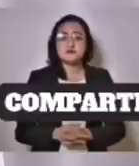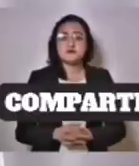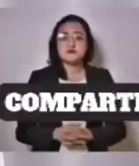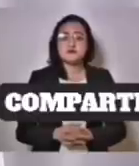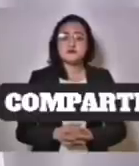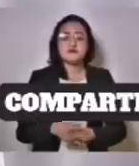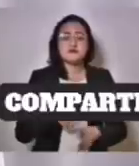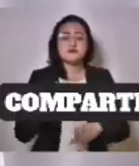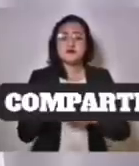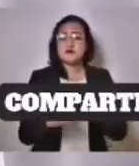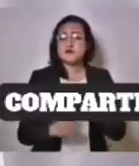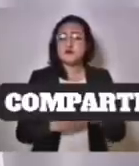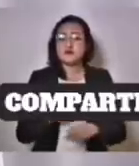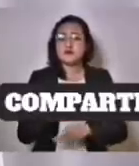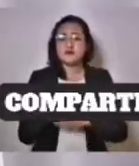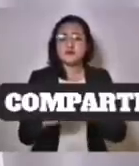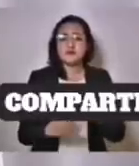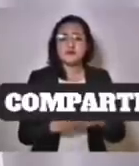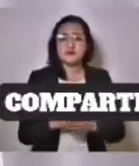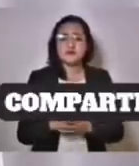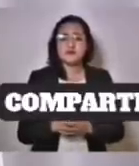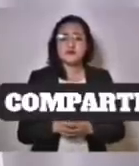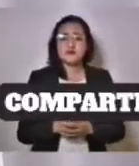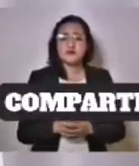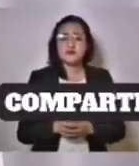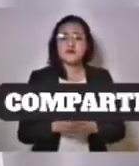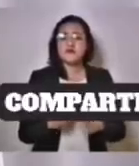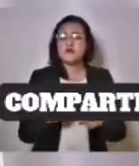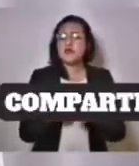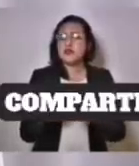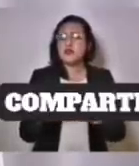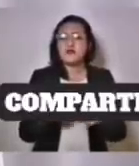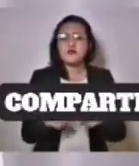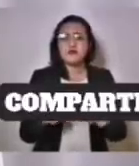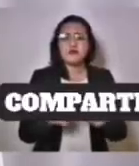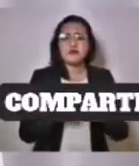administrativamente todos los esquemas,